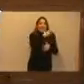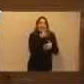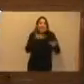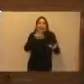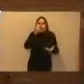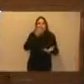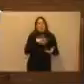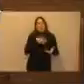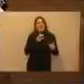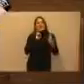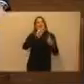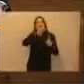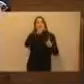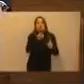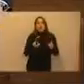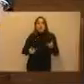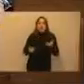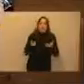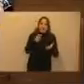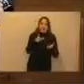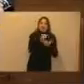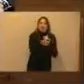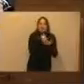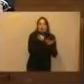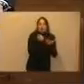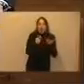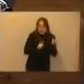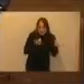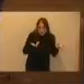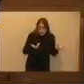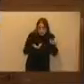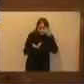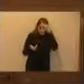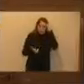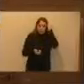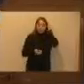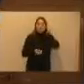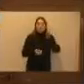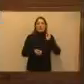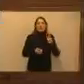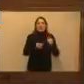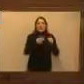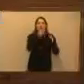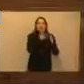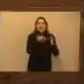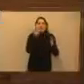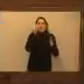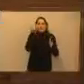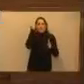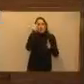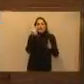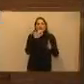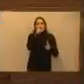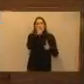simular otro caso. Ya le digo, todos irreales, como se pueden dar cuenta. ¿Ustedes creen que alguien que haya sido nombrado responsable de una